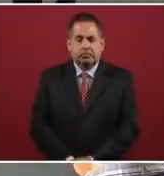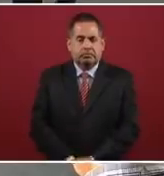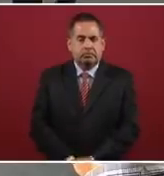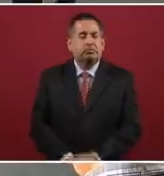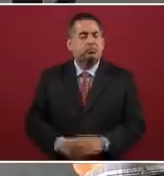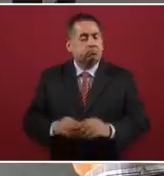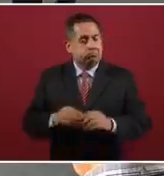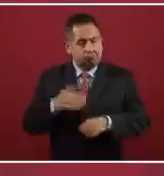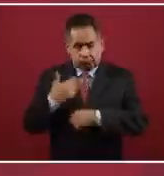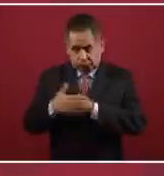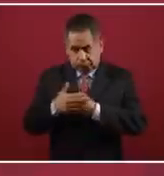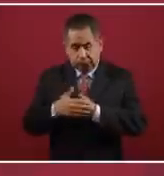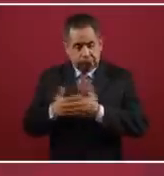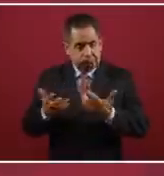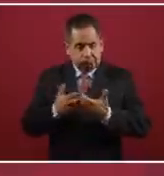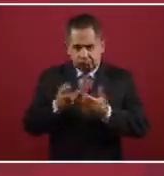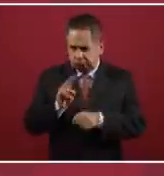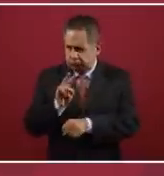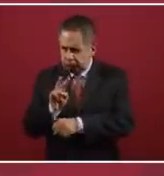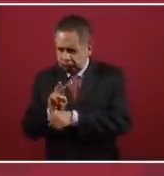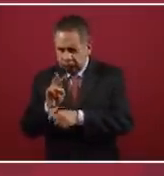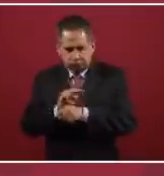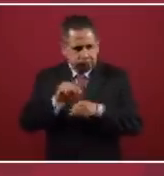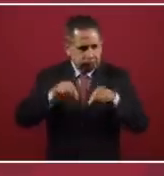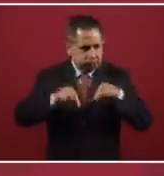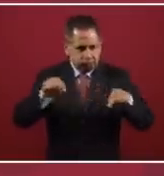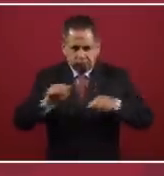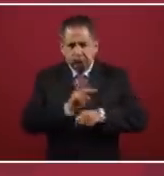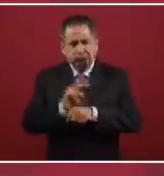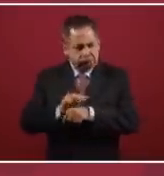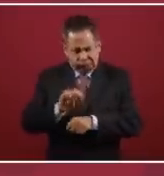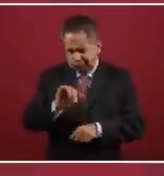Vamos a tener vigilancia.